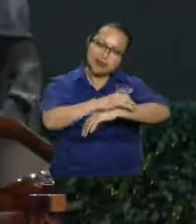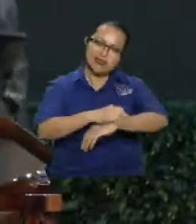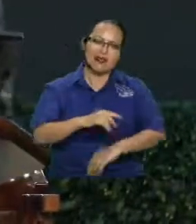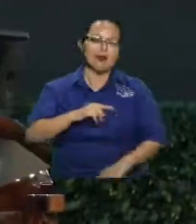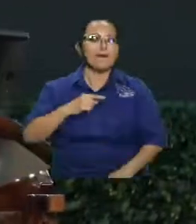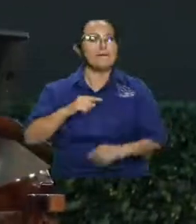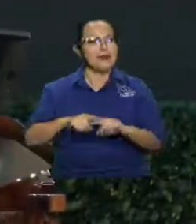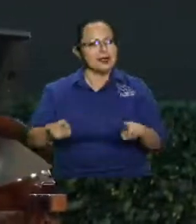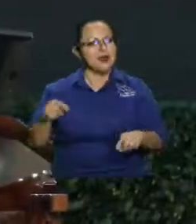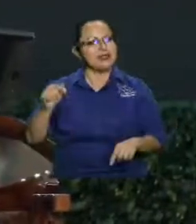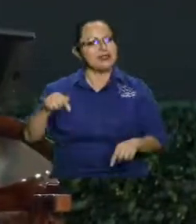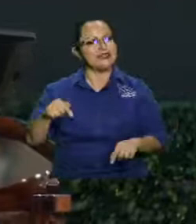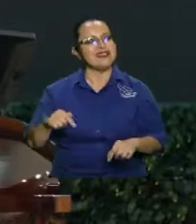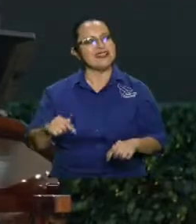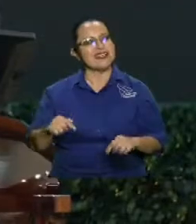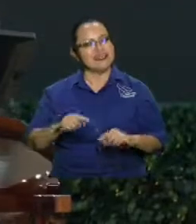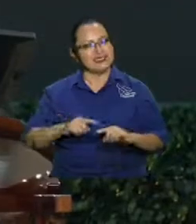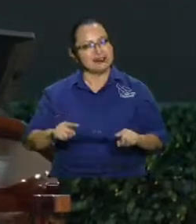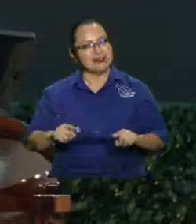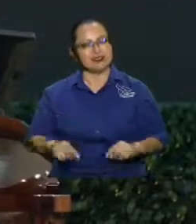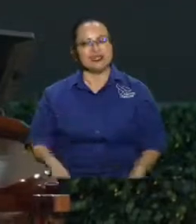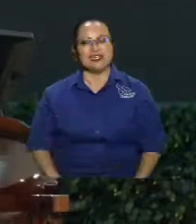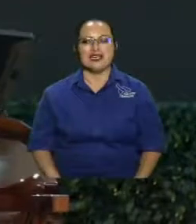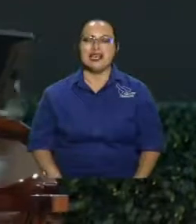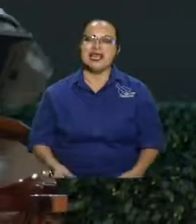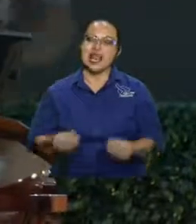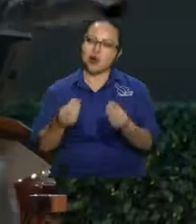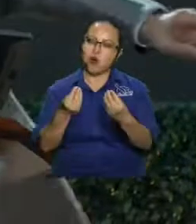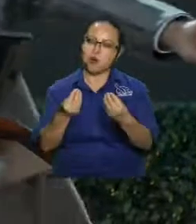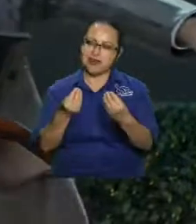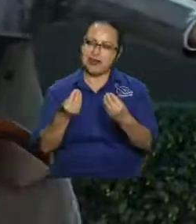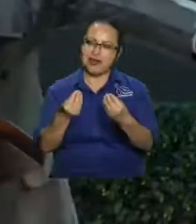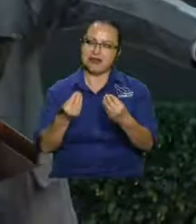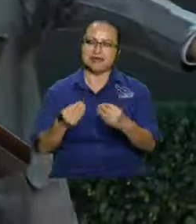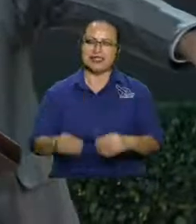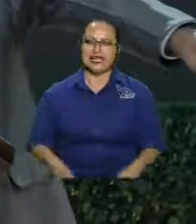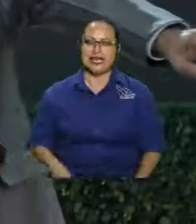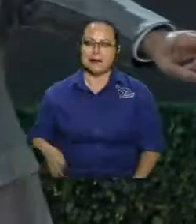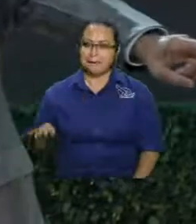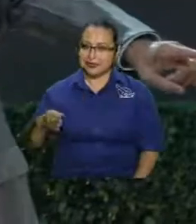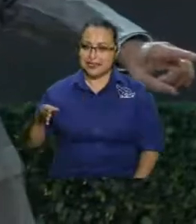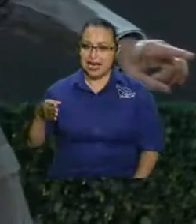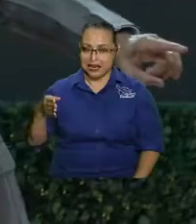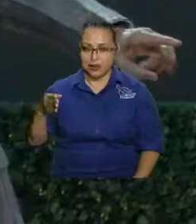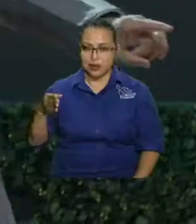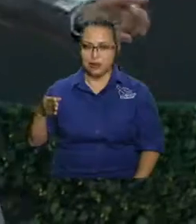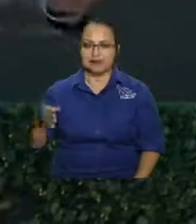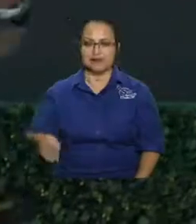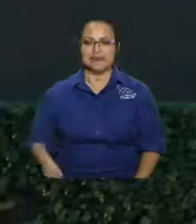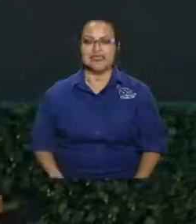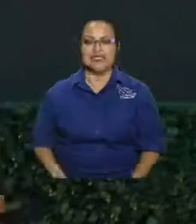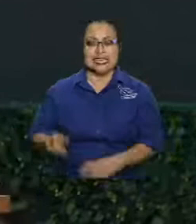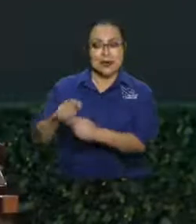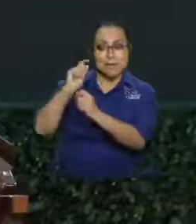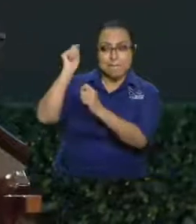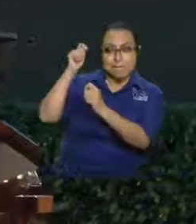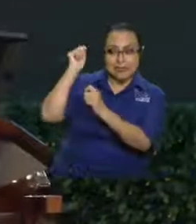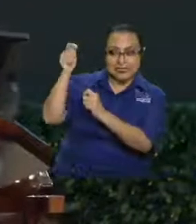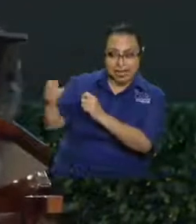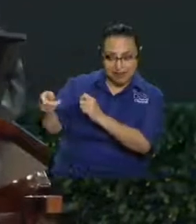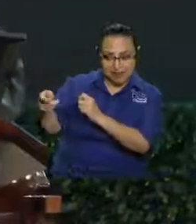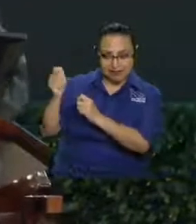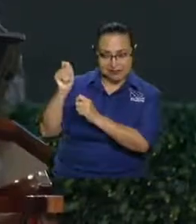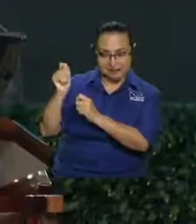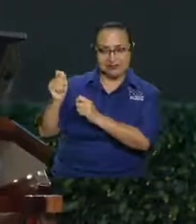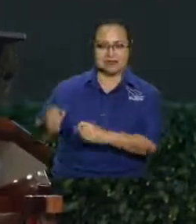noches y tener un montón de cosas, pero ahí estábamos. Y la comida que nos daban, pues era pescado que agarraban ahí en la laguna,